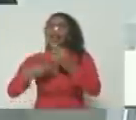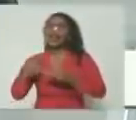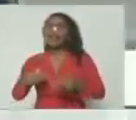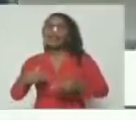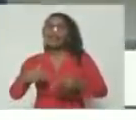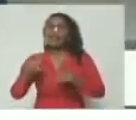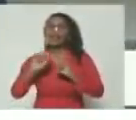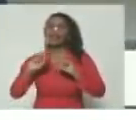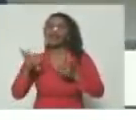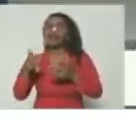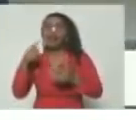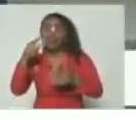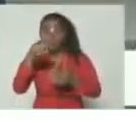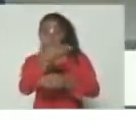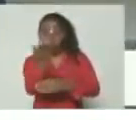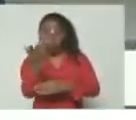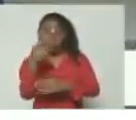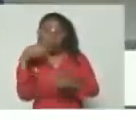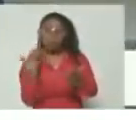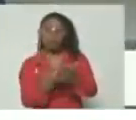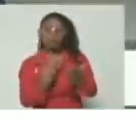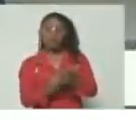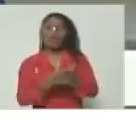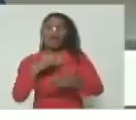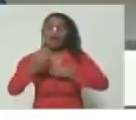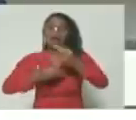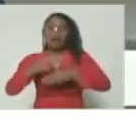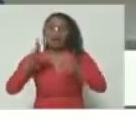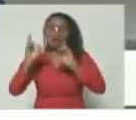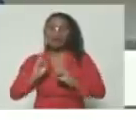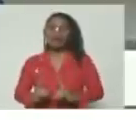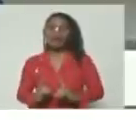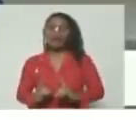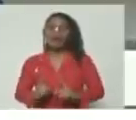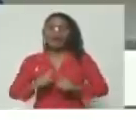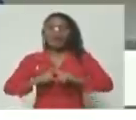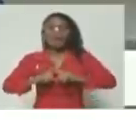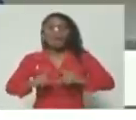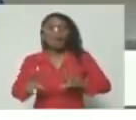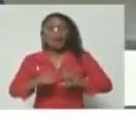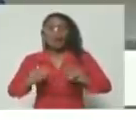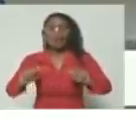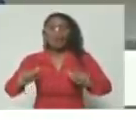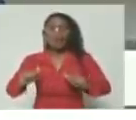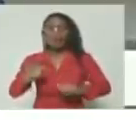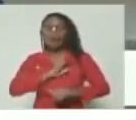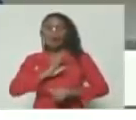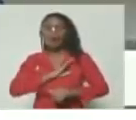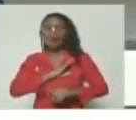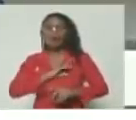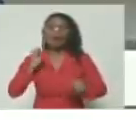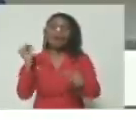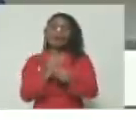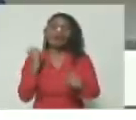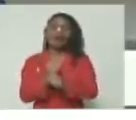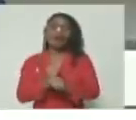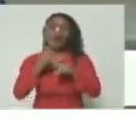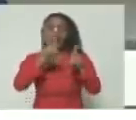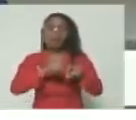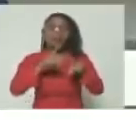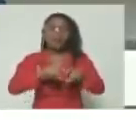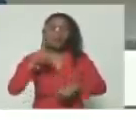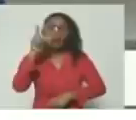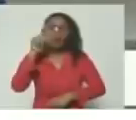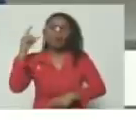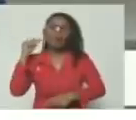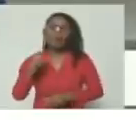Si ustedes me demuestran una sola hacienda, tomamos decisiones, pues. Pero las tierras son para quien la trabaja. Las tierras son para los campesinos y